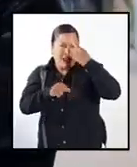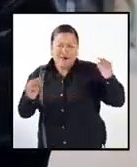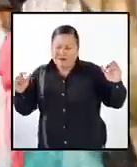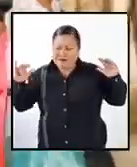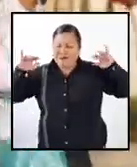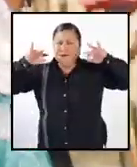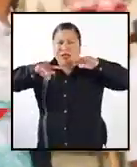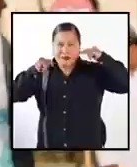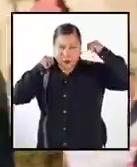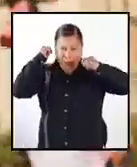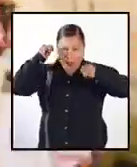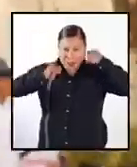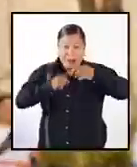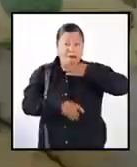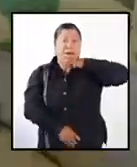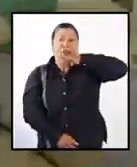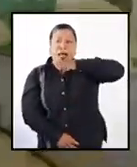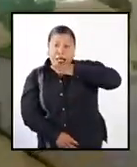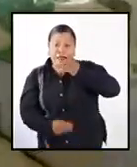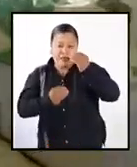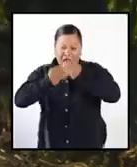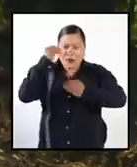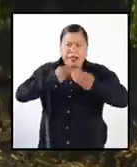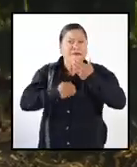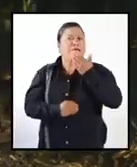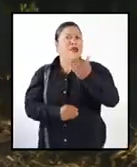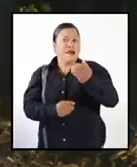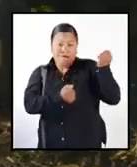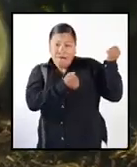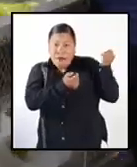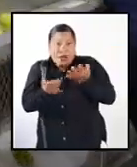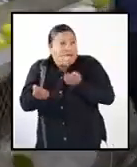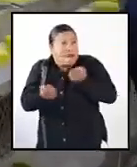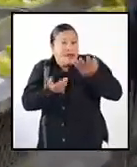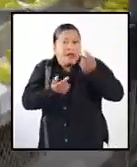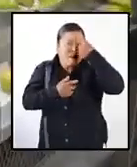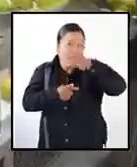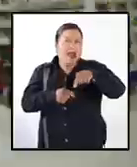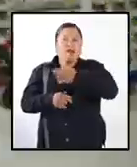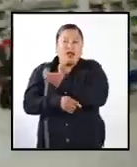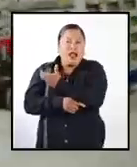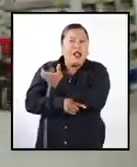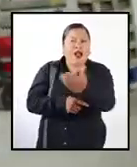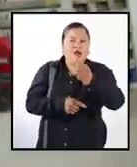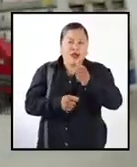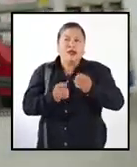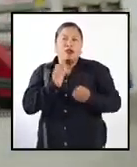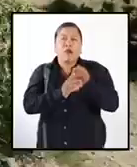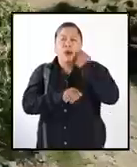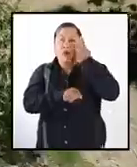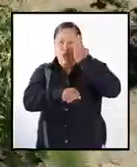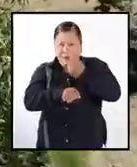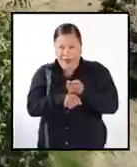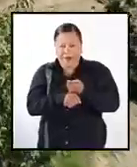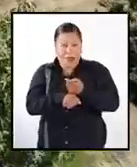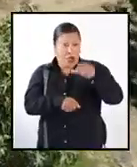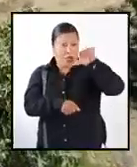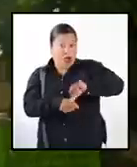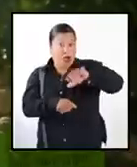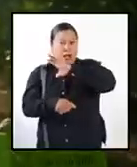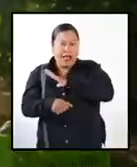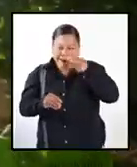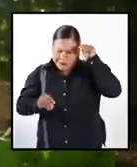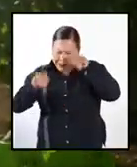promoción del Estado para atraer turismo con maíz alimentación digna y exportación haremos de nuestro campo una fuente de